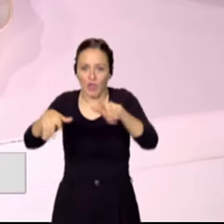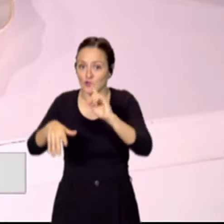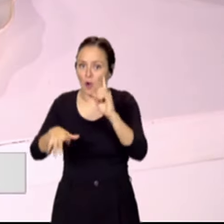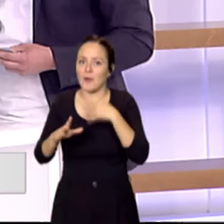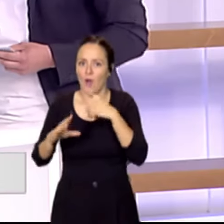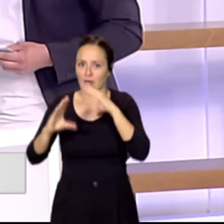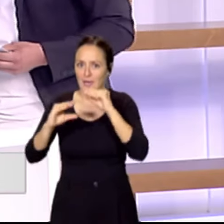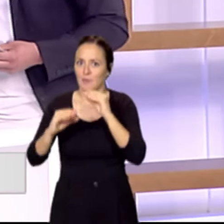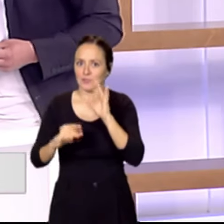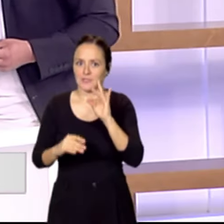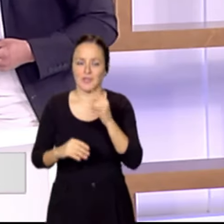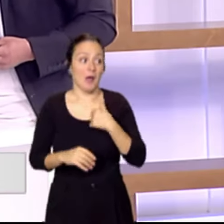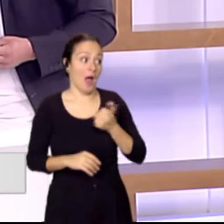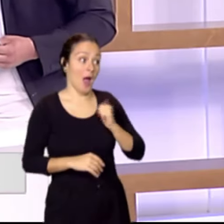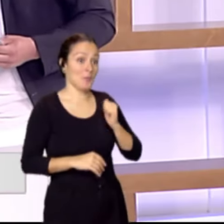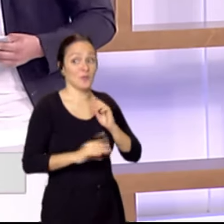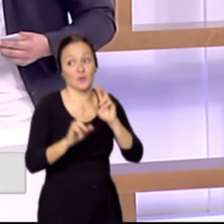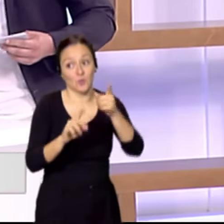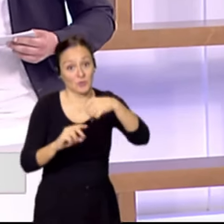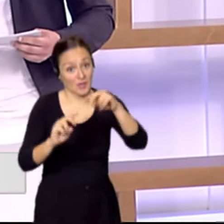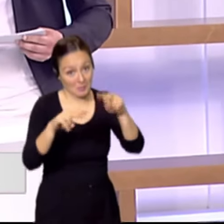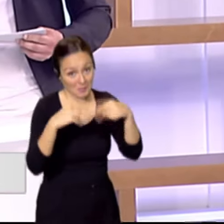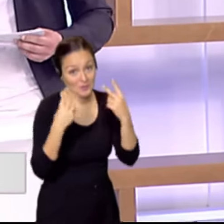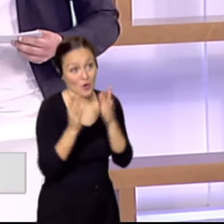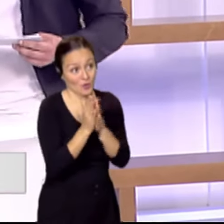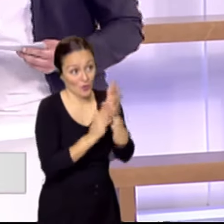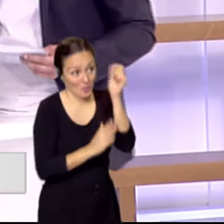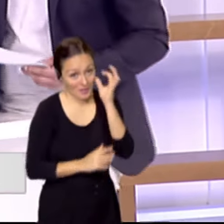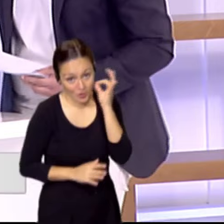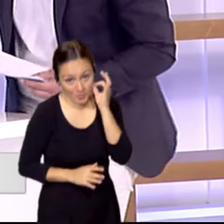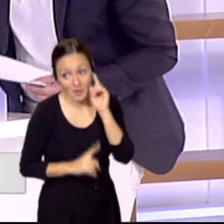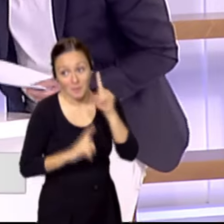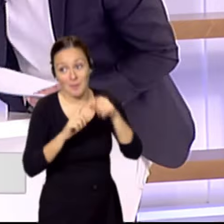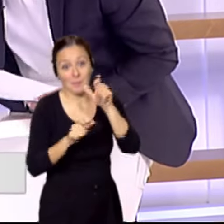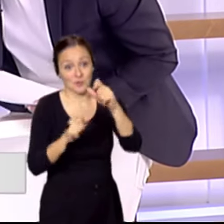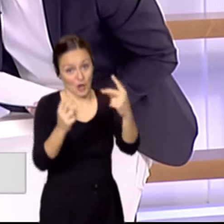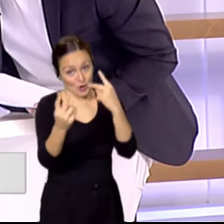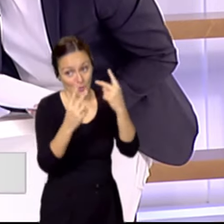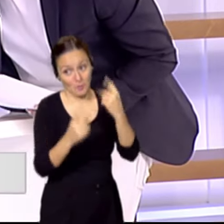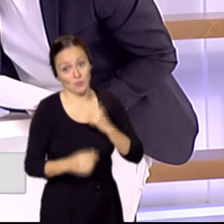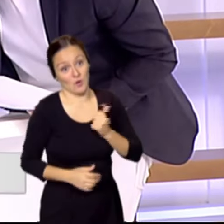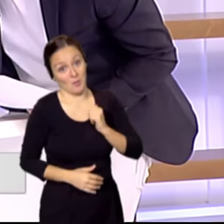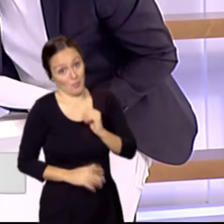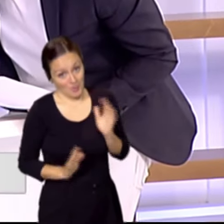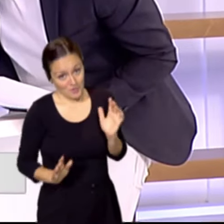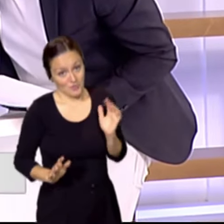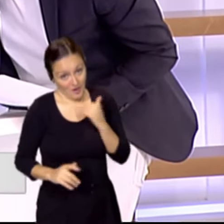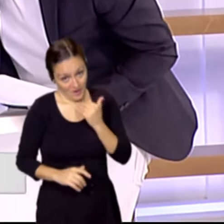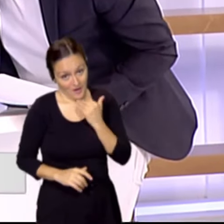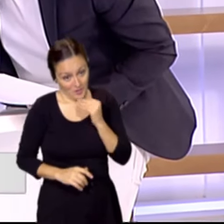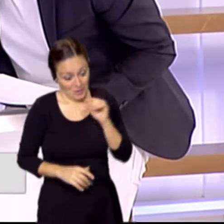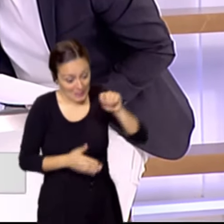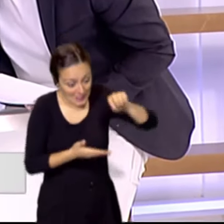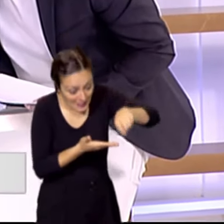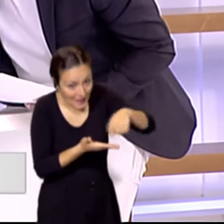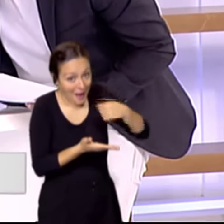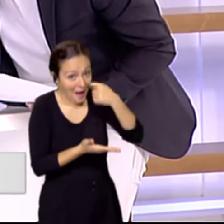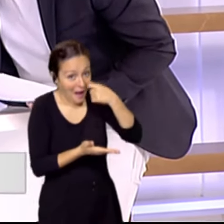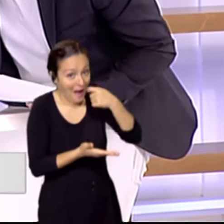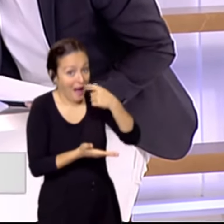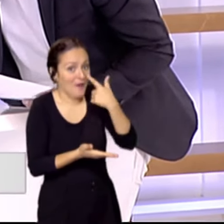aprovechar antes de terminar me lo van a permitir mis compañeros y compañeras y los espectadores voy a un poquito a ver si puedo